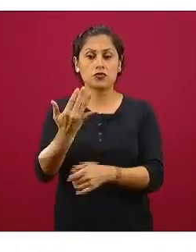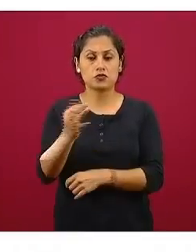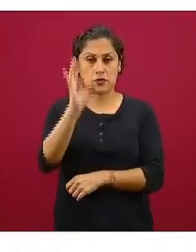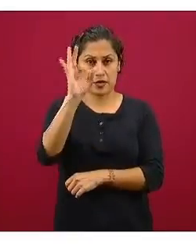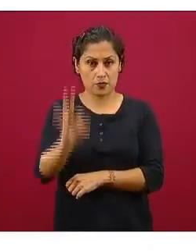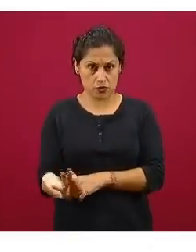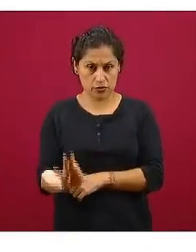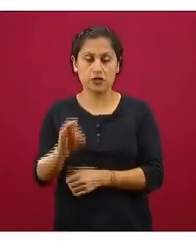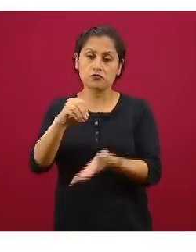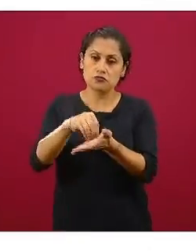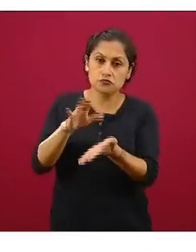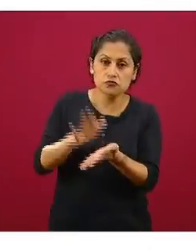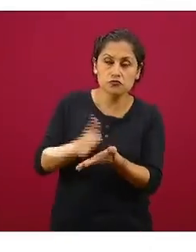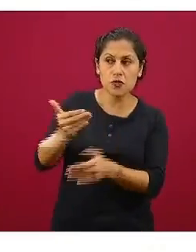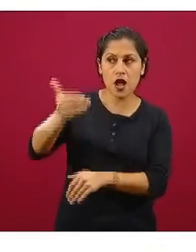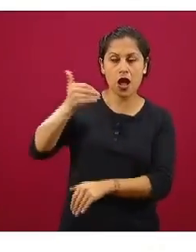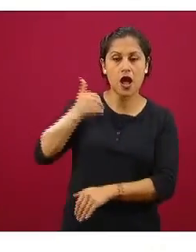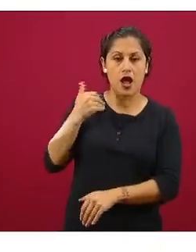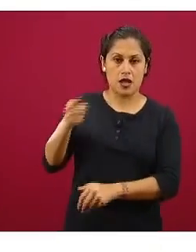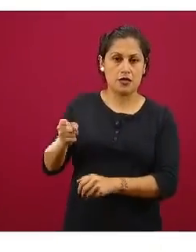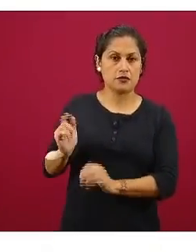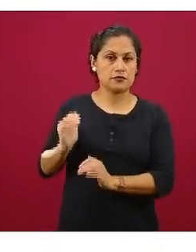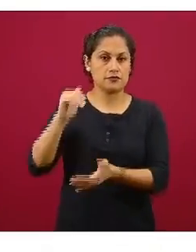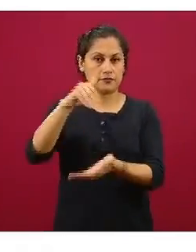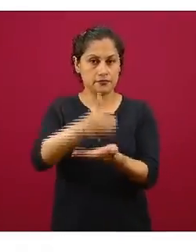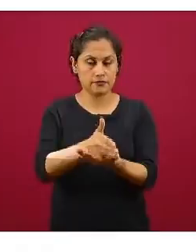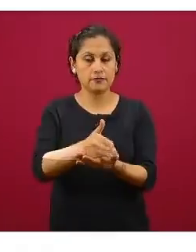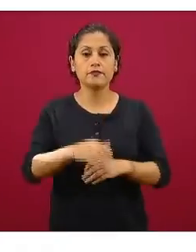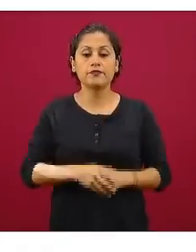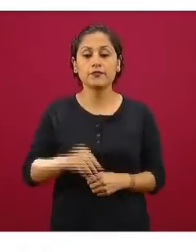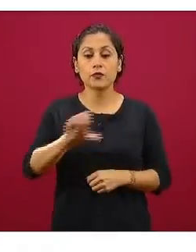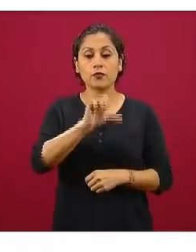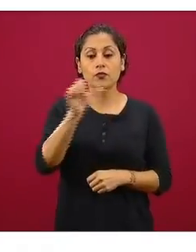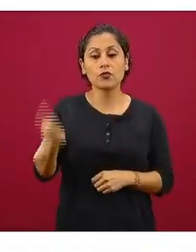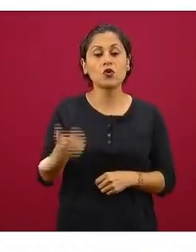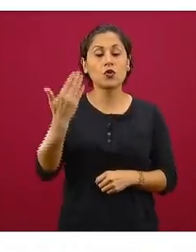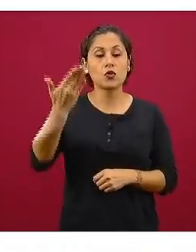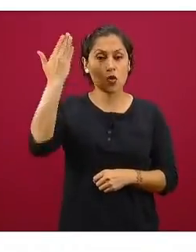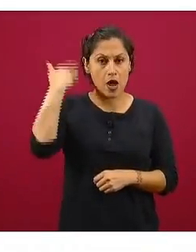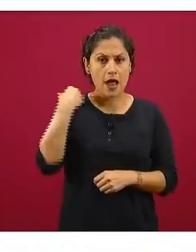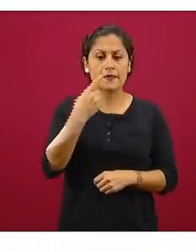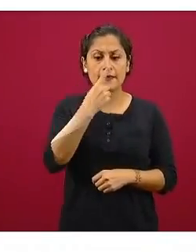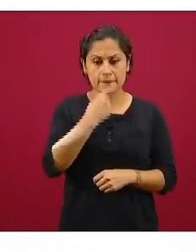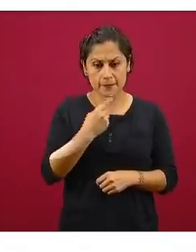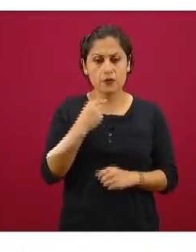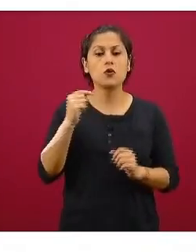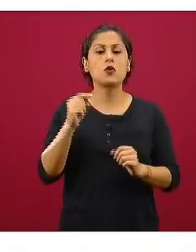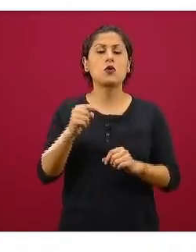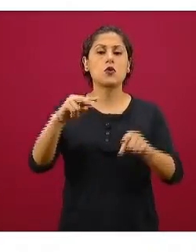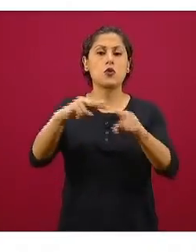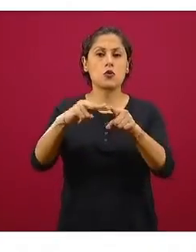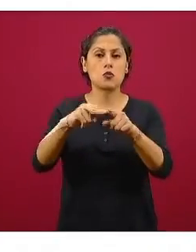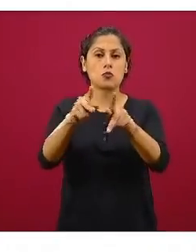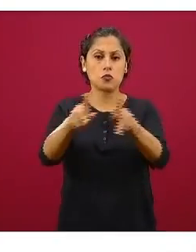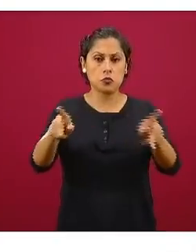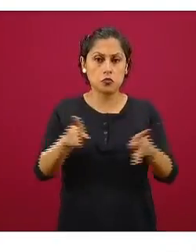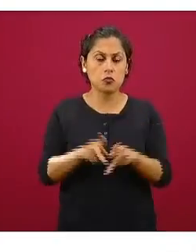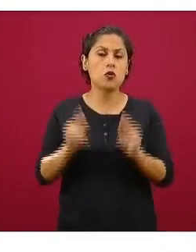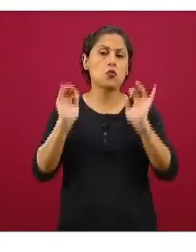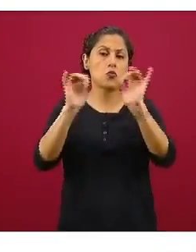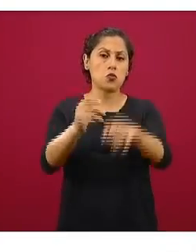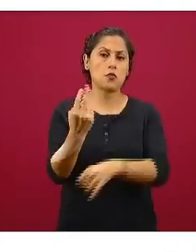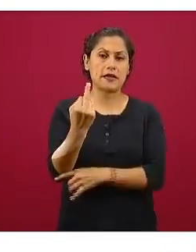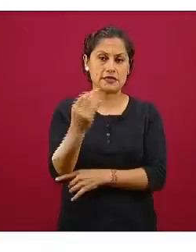rojo se permitía, para efectos de parques y plazas públicas, un aforo de 25%. En el